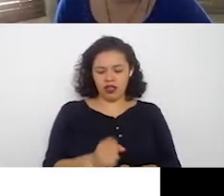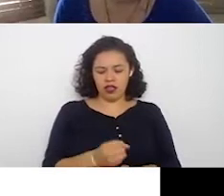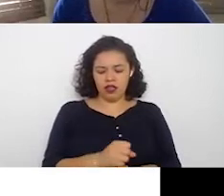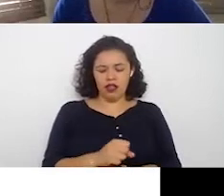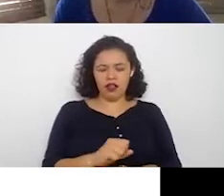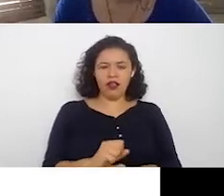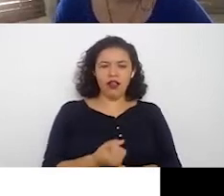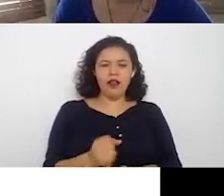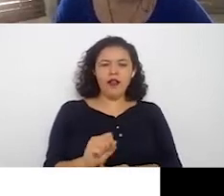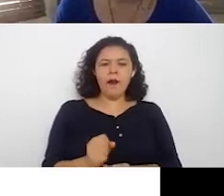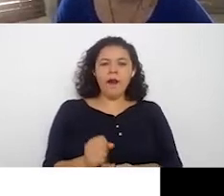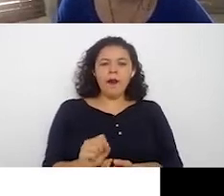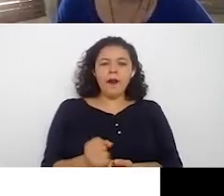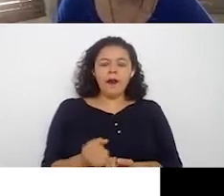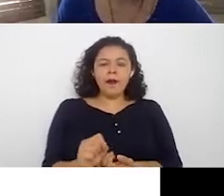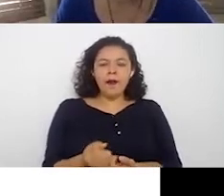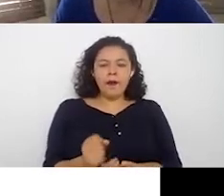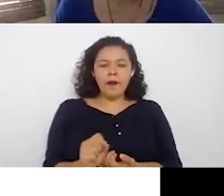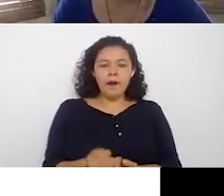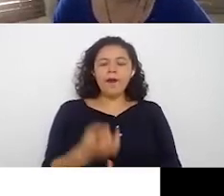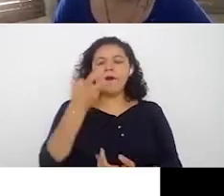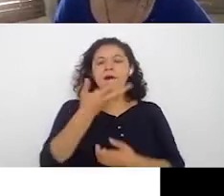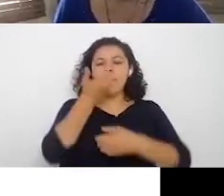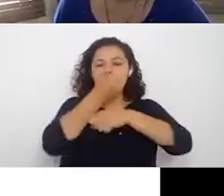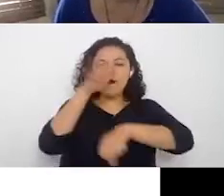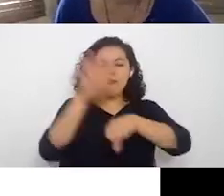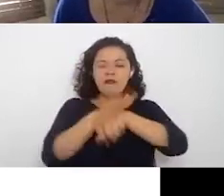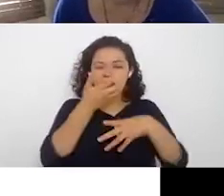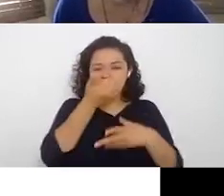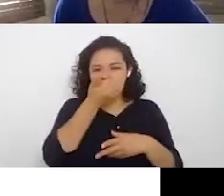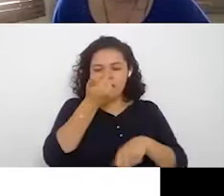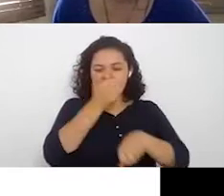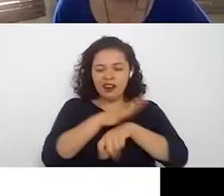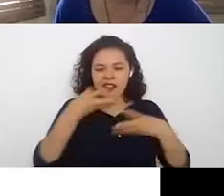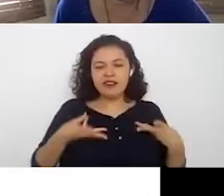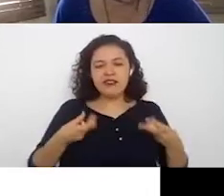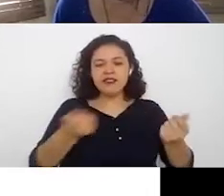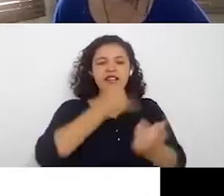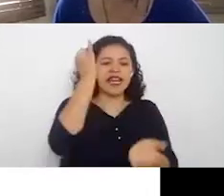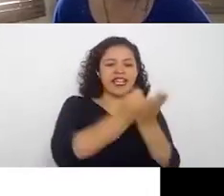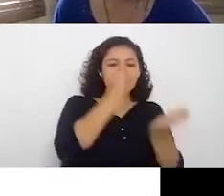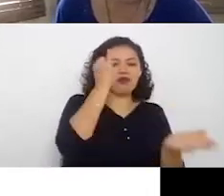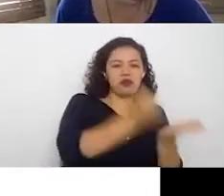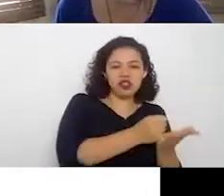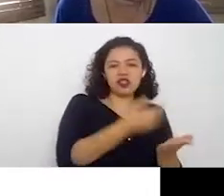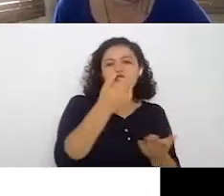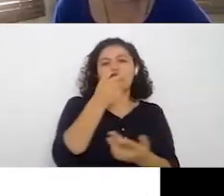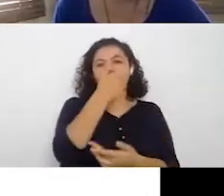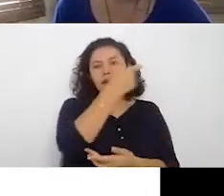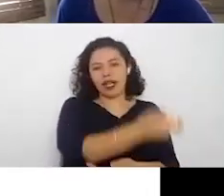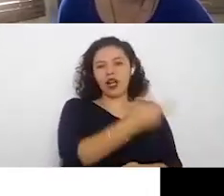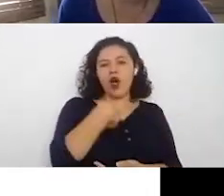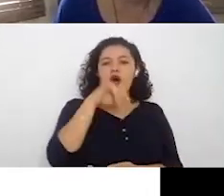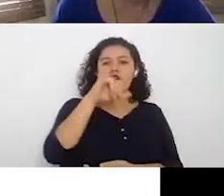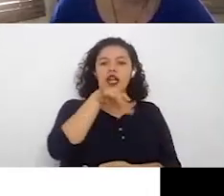de la operación. Todo ello es gasto administrativo. Los impuestos, las contribuciones del Seguro Social